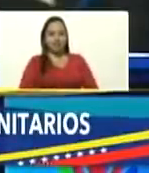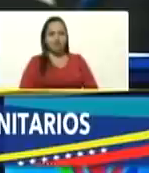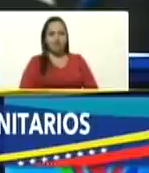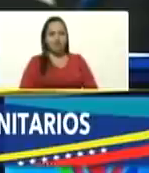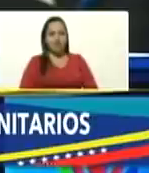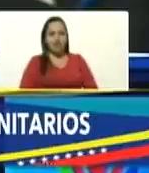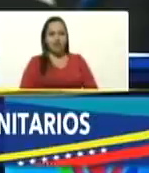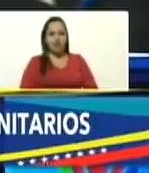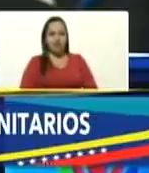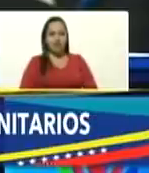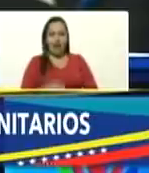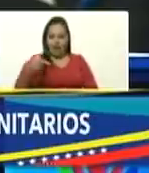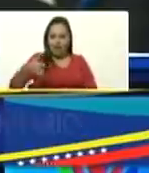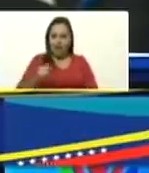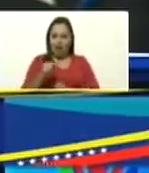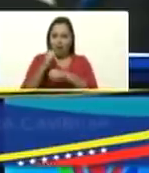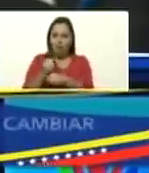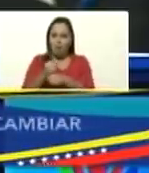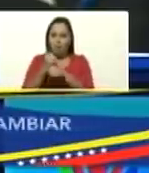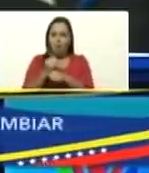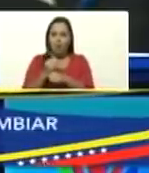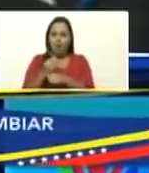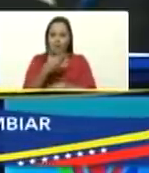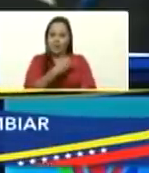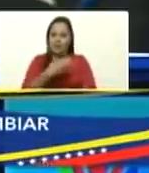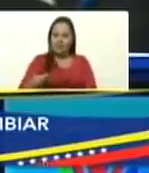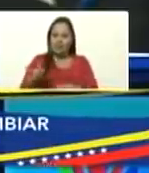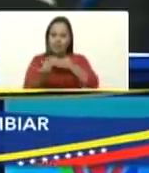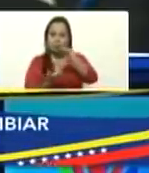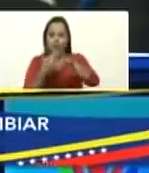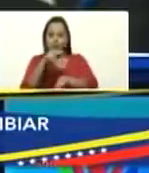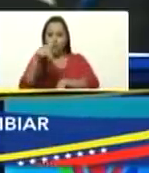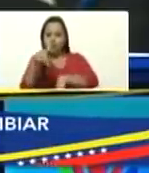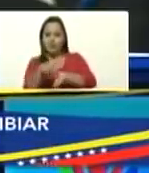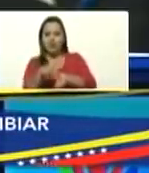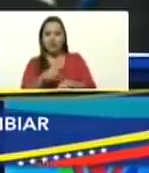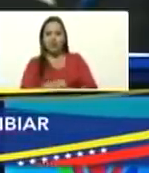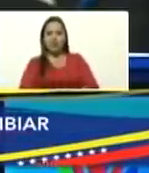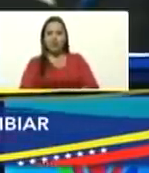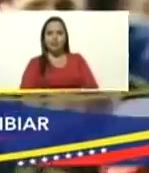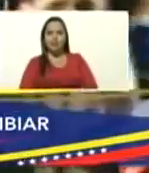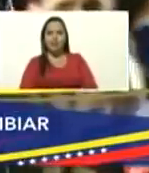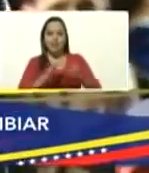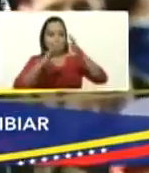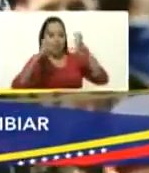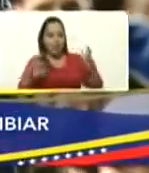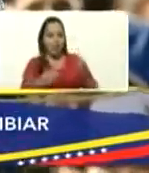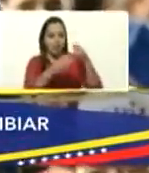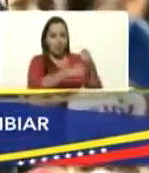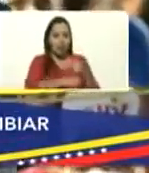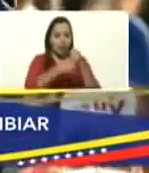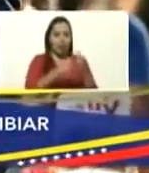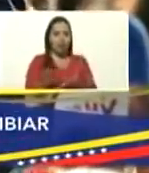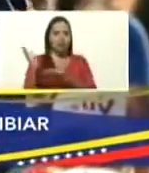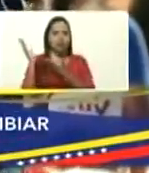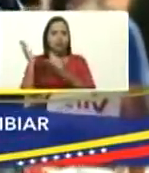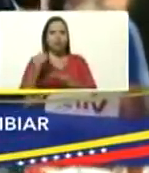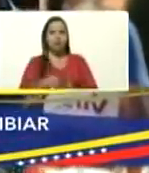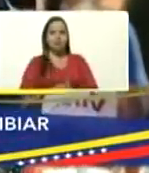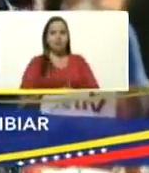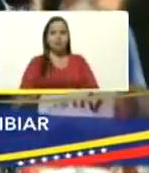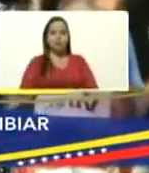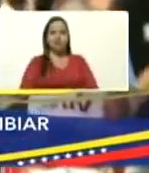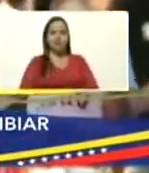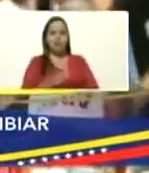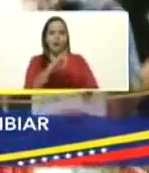Potro, aquí está el Potro Álvarez, presidente del Instituto Nacional de Hipódromo. El gran potro de América.